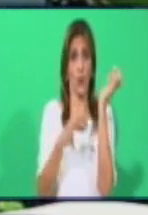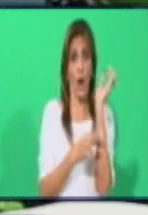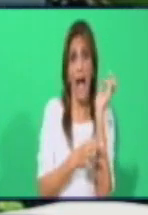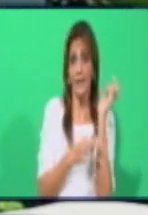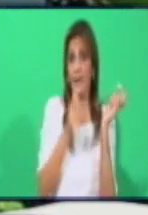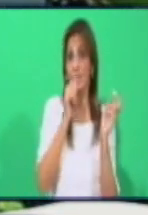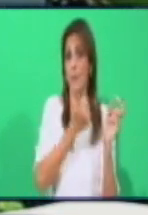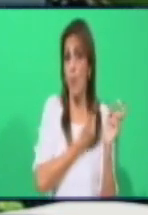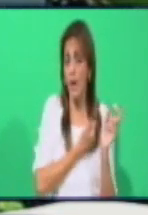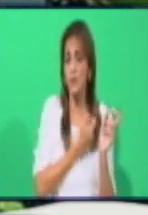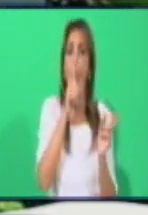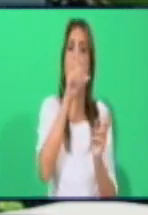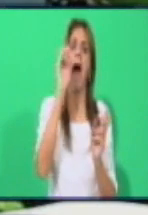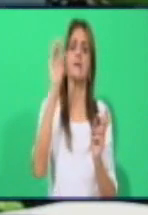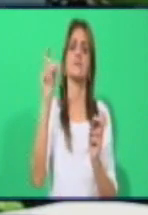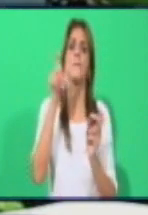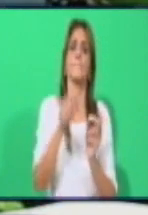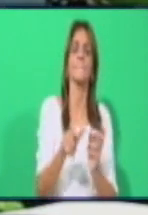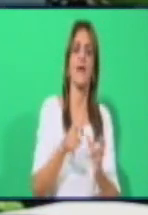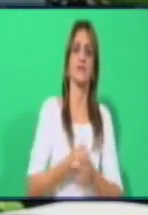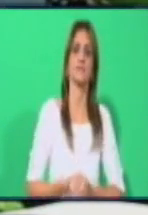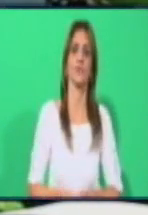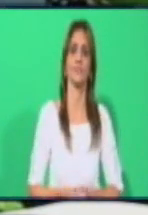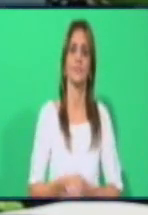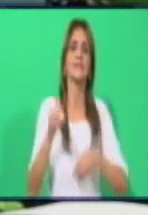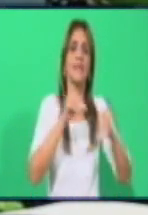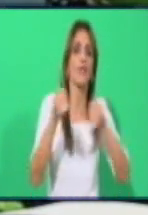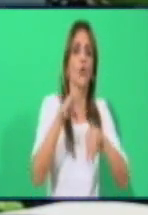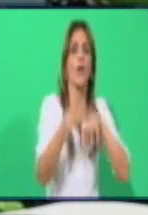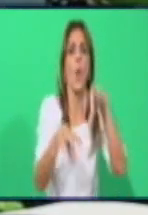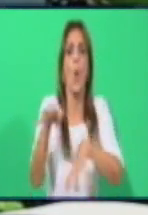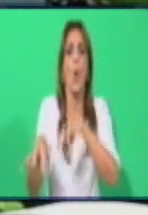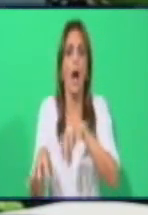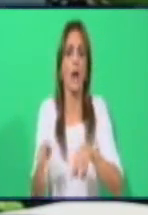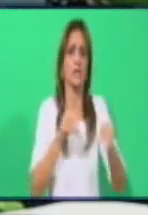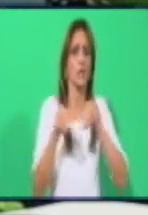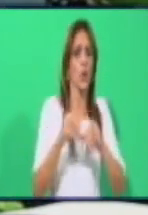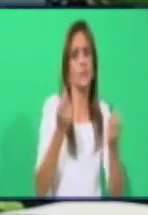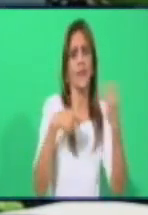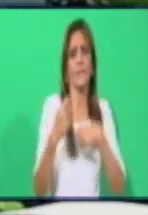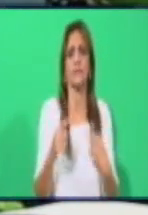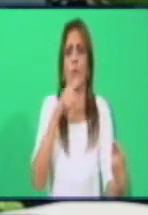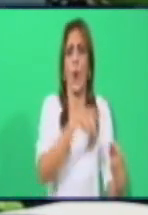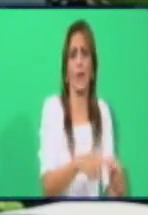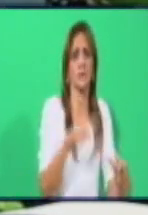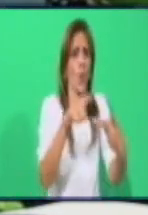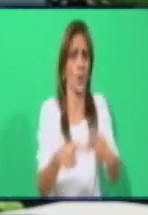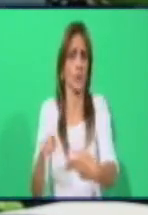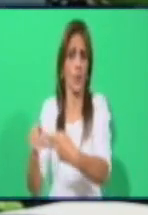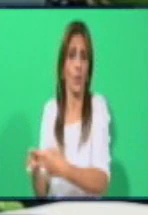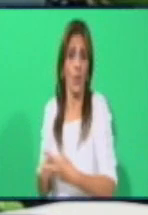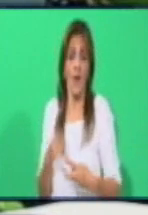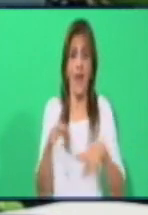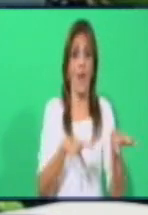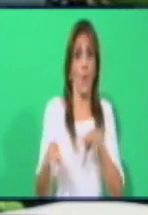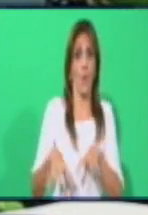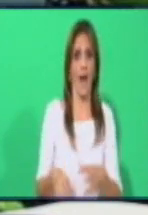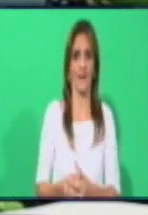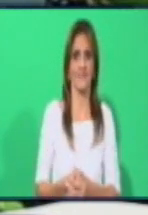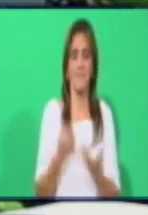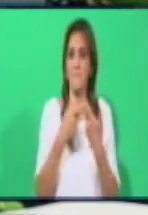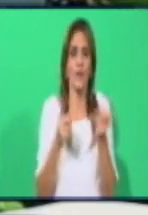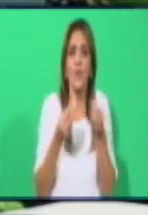mensajes que están llegando con la dirección de dónde están vendiendo esto más lo otro, más lo otro. Pero no somos quienes para decirlo en el